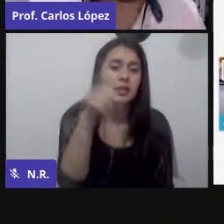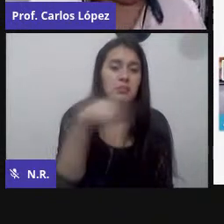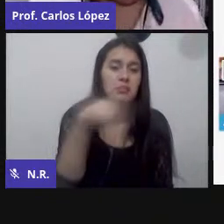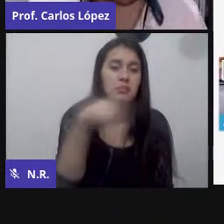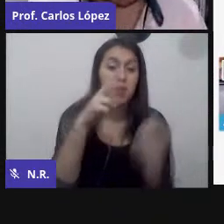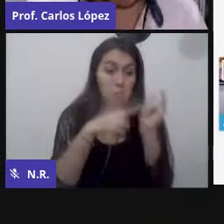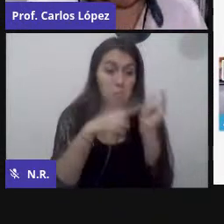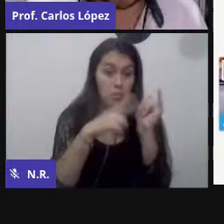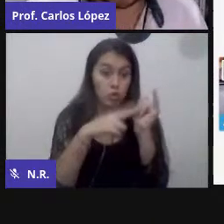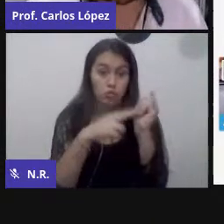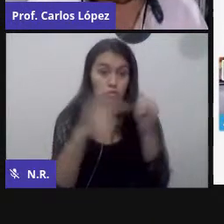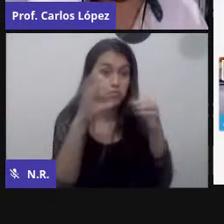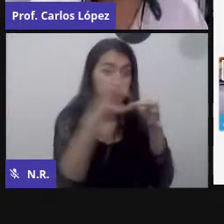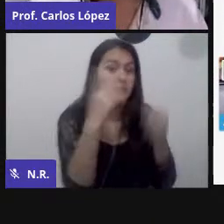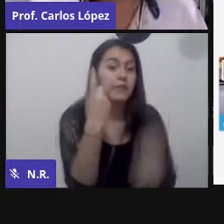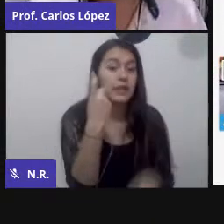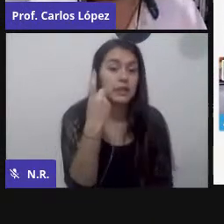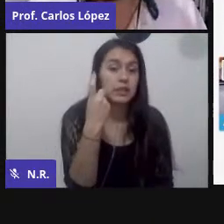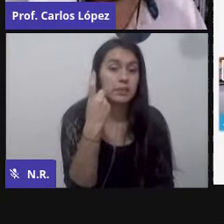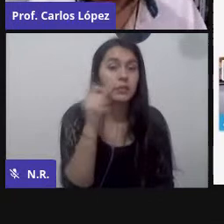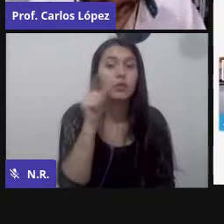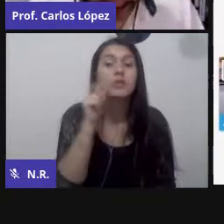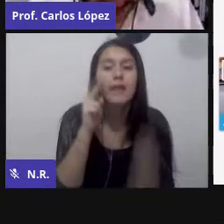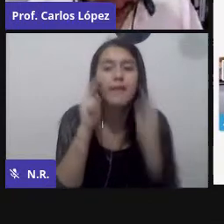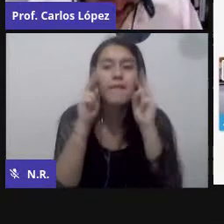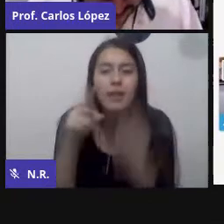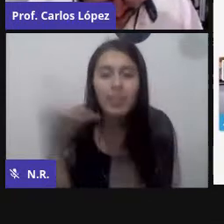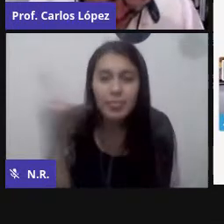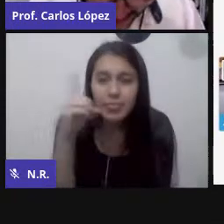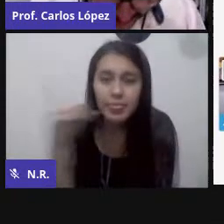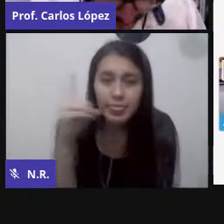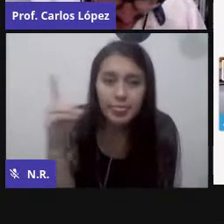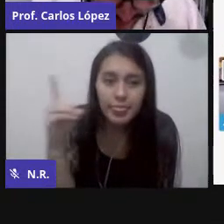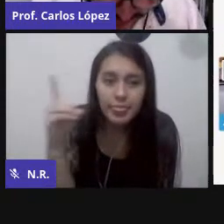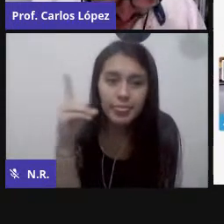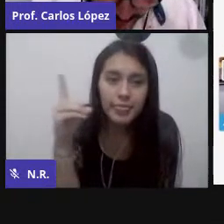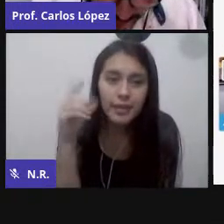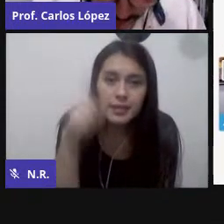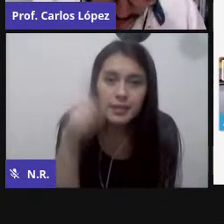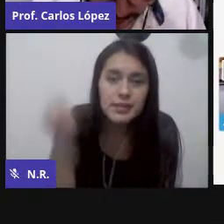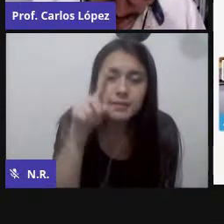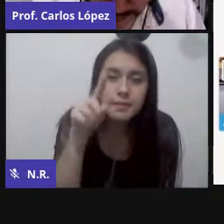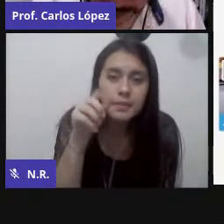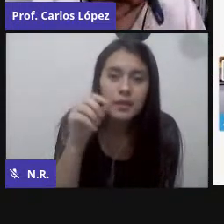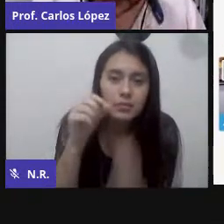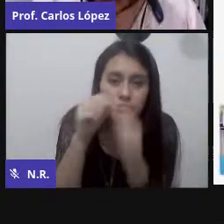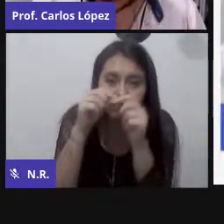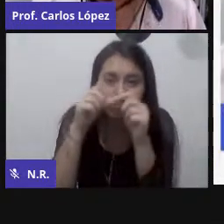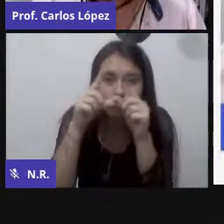YouTube. Entonces, aquí a la derecha, si ustedes se dan cuenta, aquí a la derecha, voy a agrandarlo un poco,